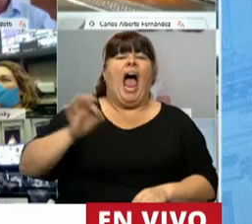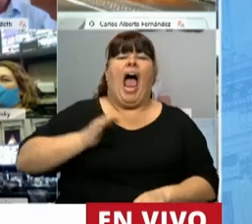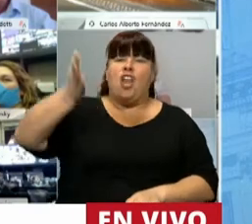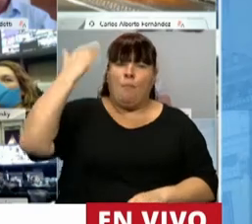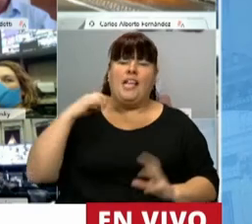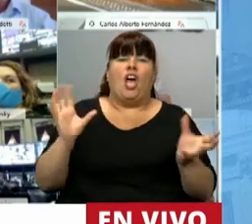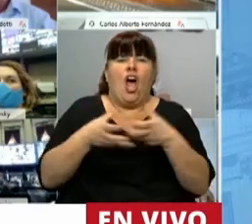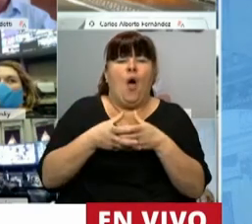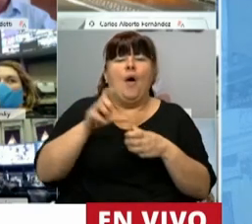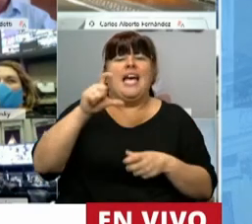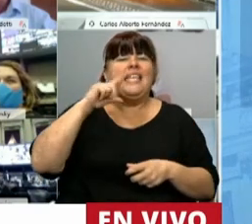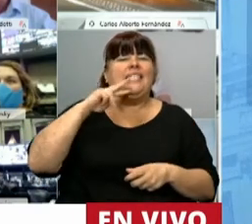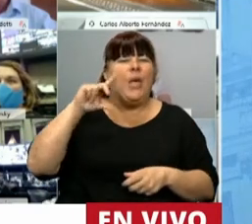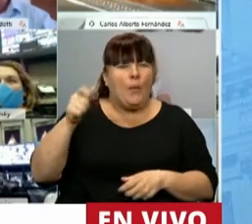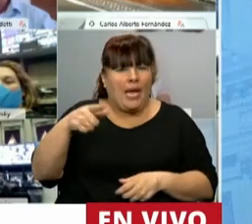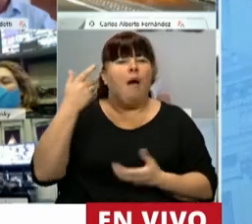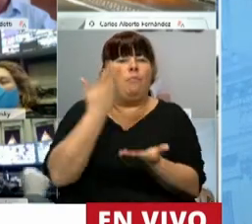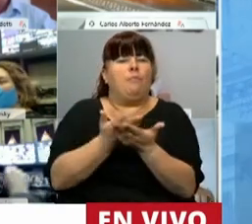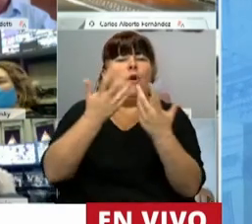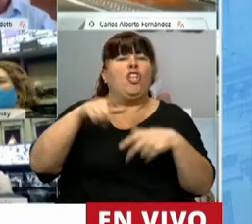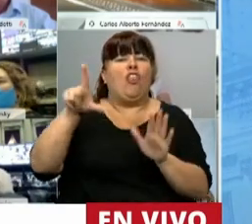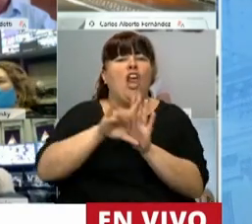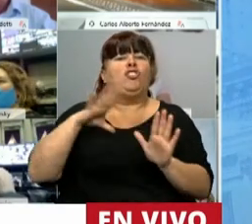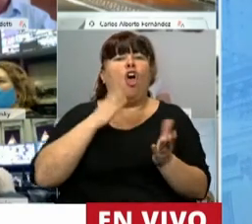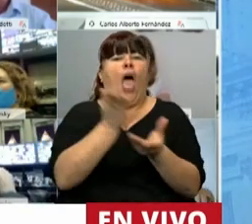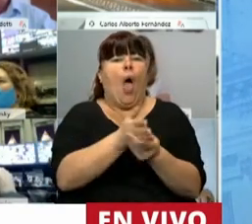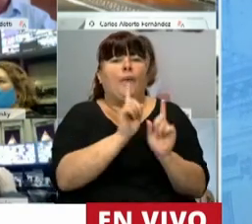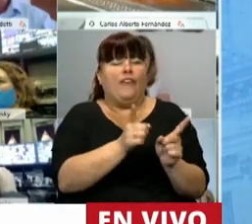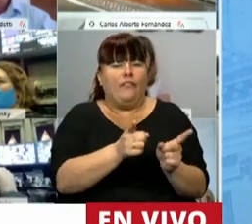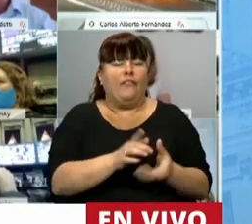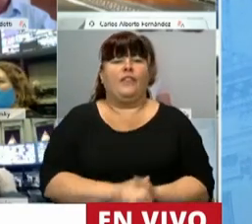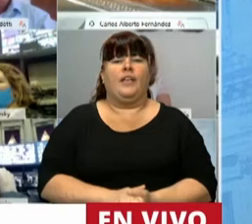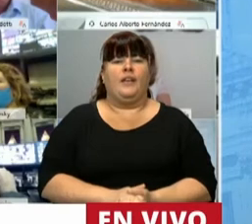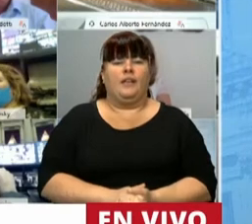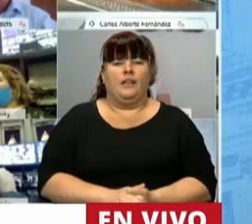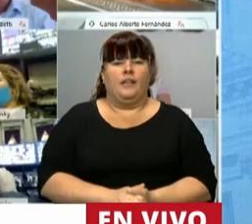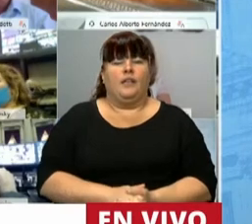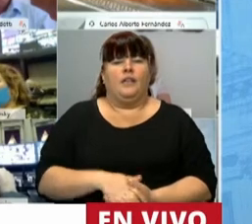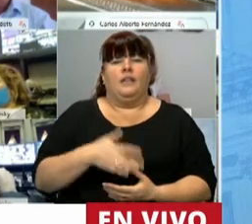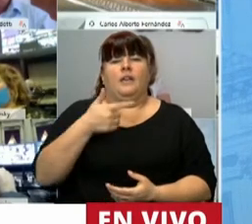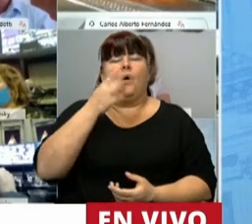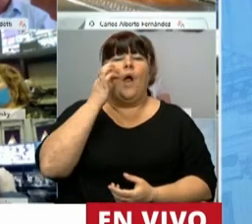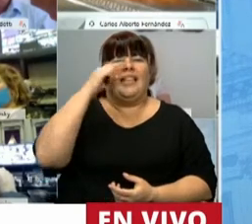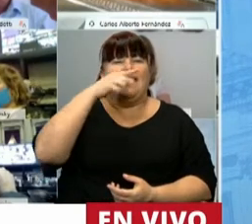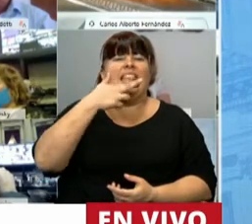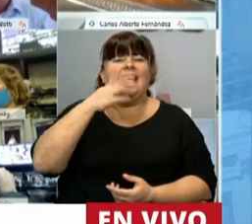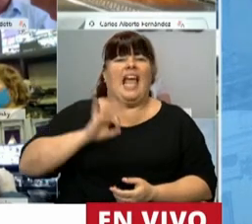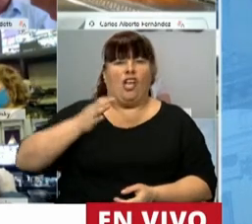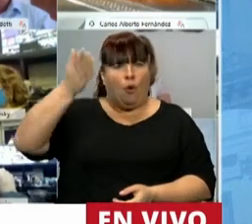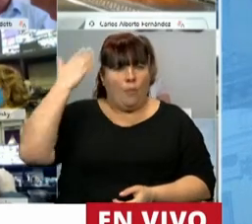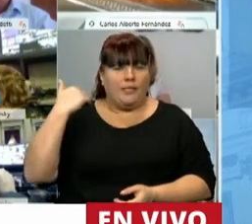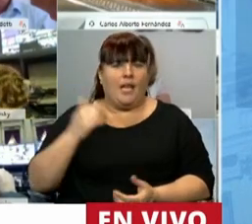el bloque de la coalición cívica presentó un proyecto de ley que sigue teniendo estado parlamentario, el 4717 del año pasado,